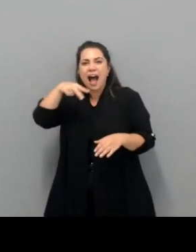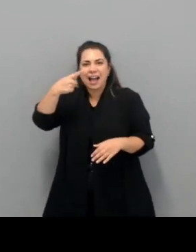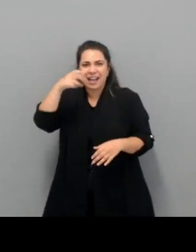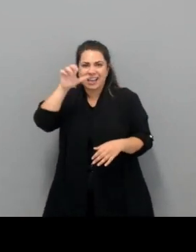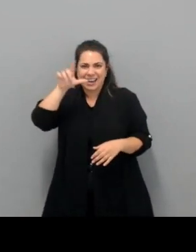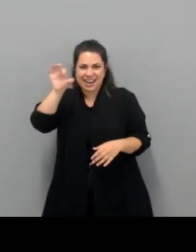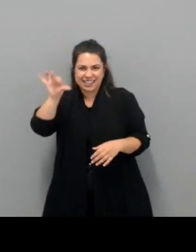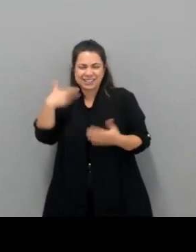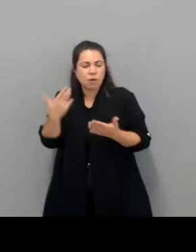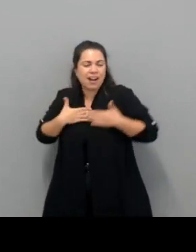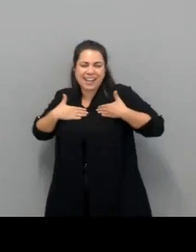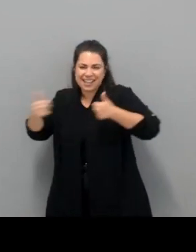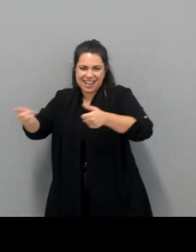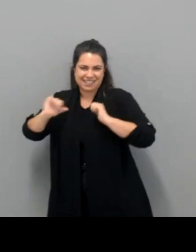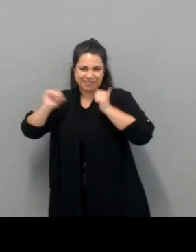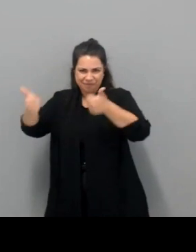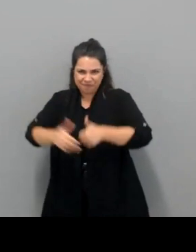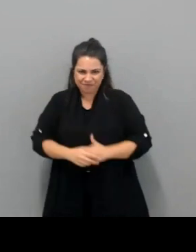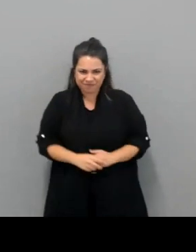quieras.